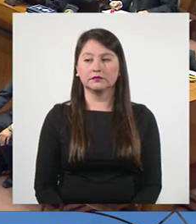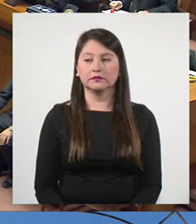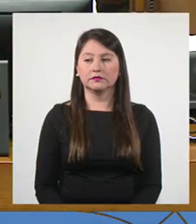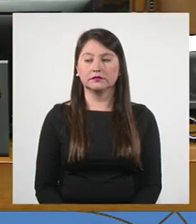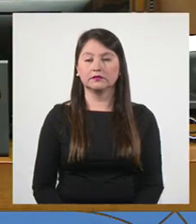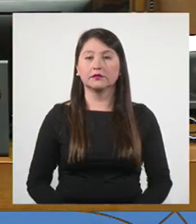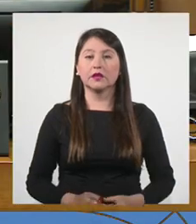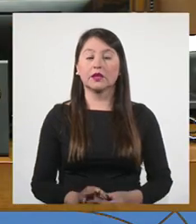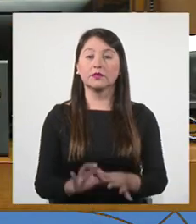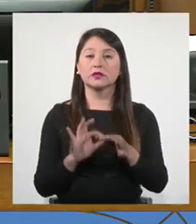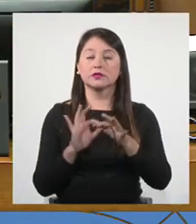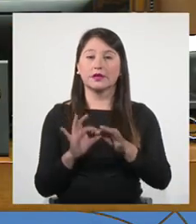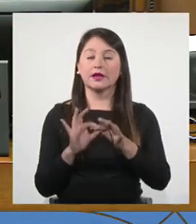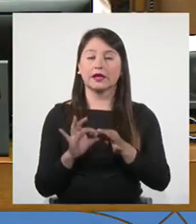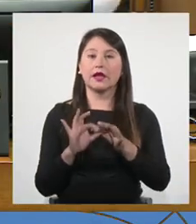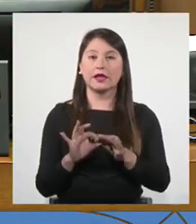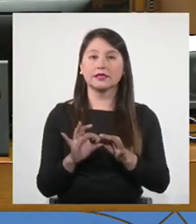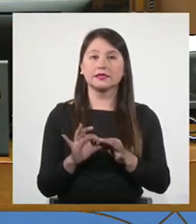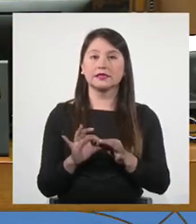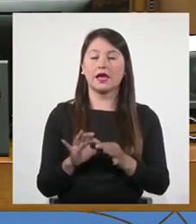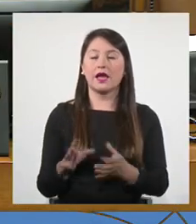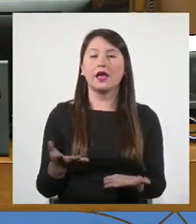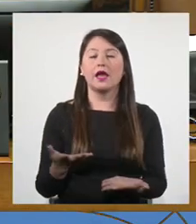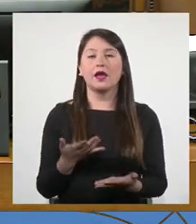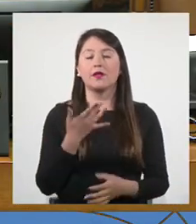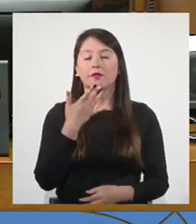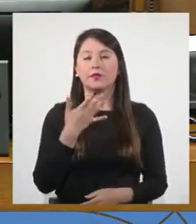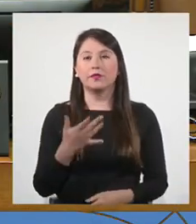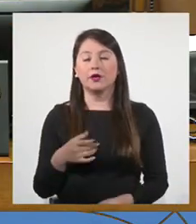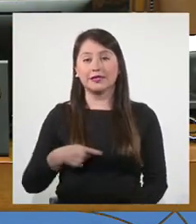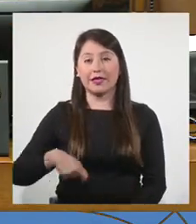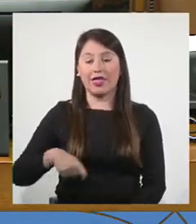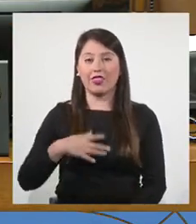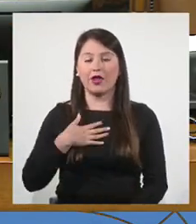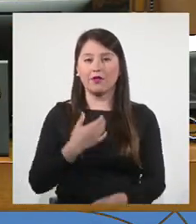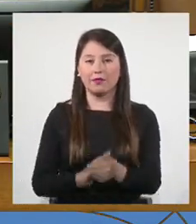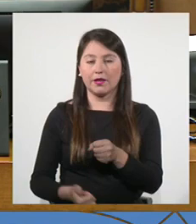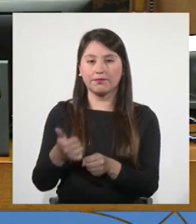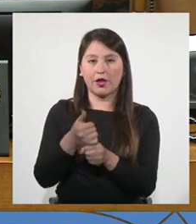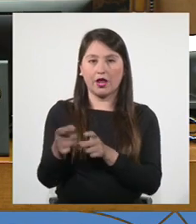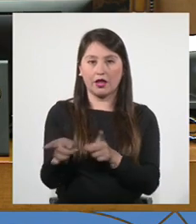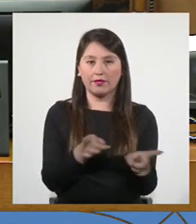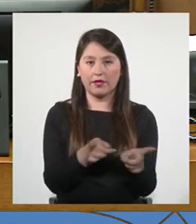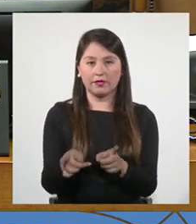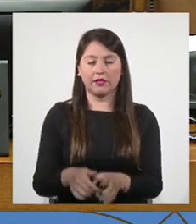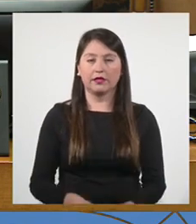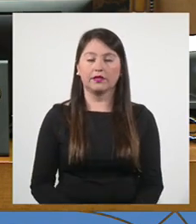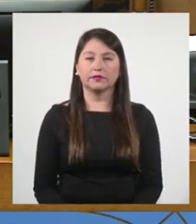Muchas gracias, senadora Jimena Rincón, por haber presidido estas partidas.